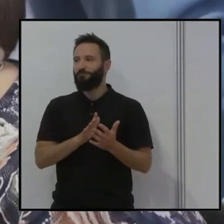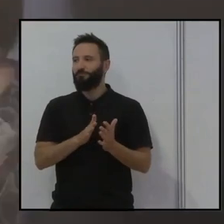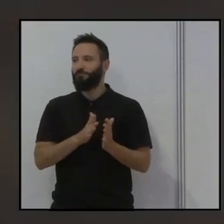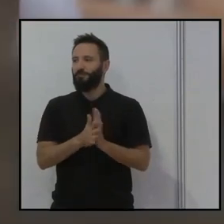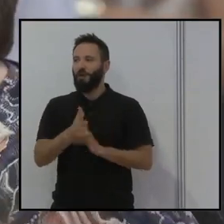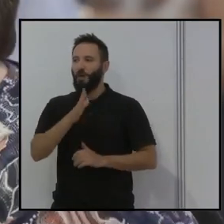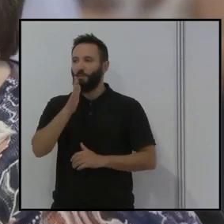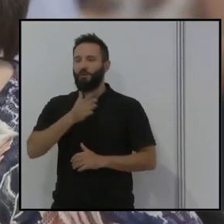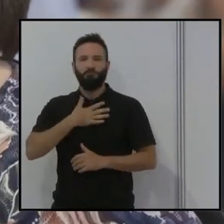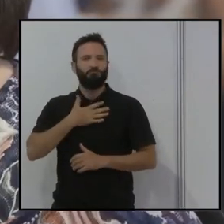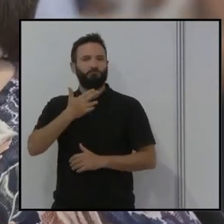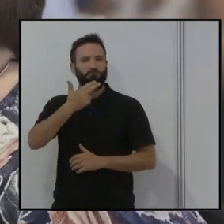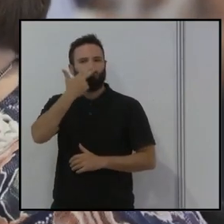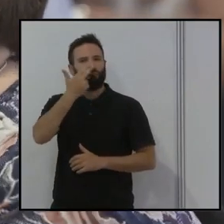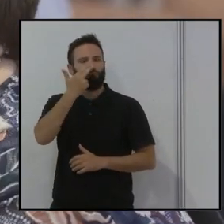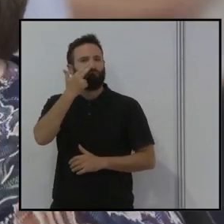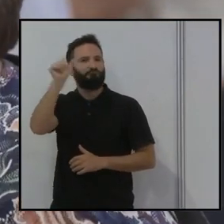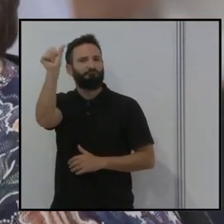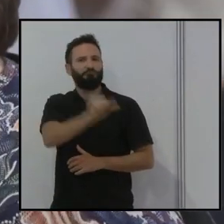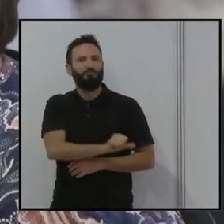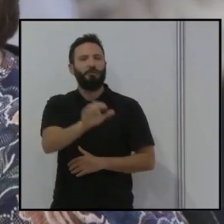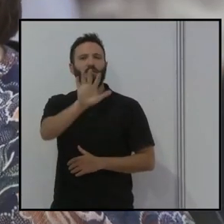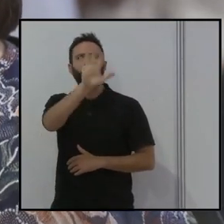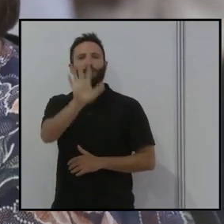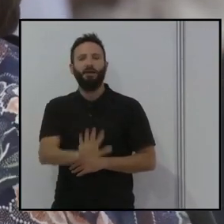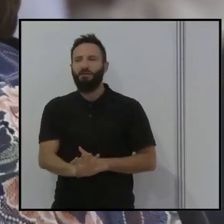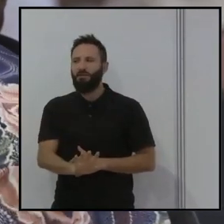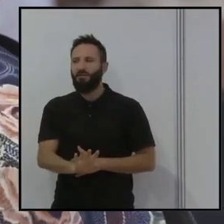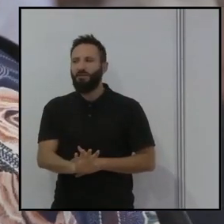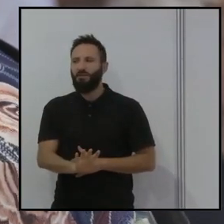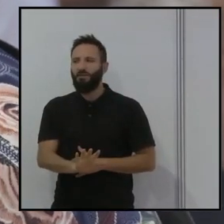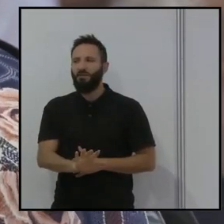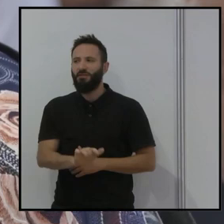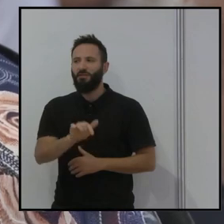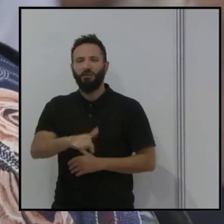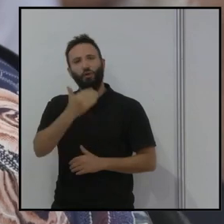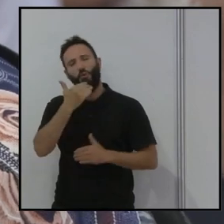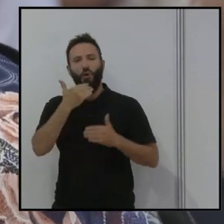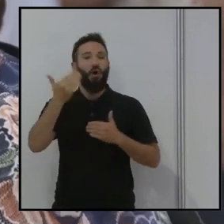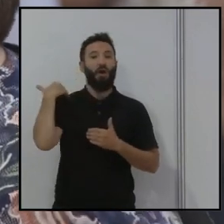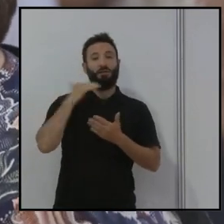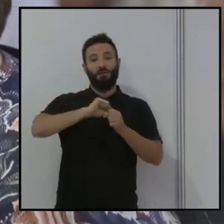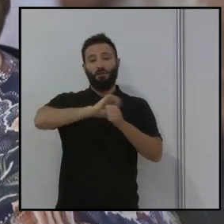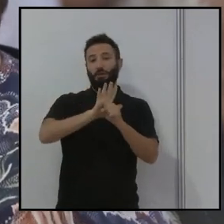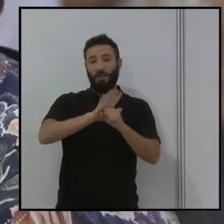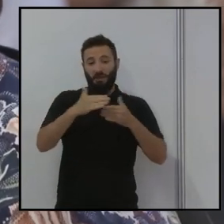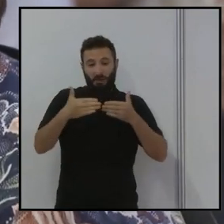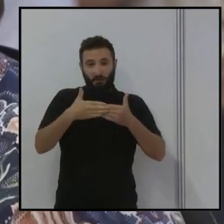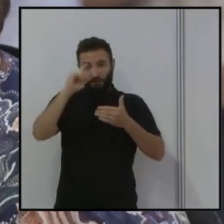me ha interesado mucho eso de que parece que ya esto ha salido del armario, porque yo